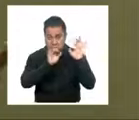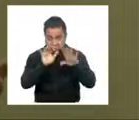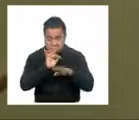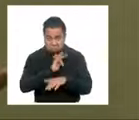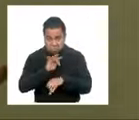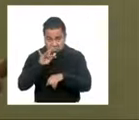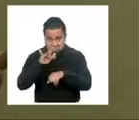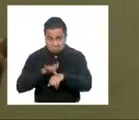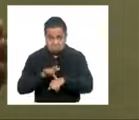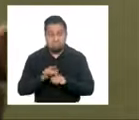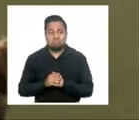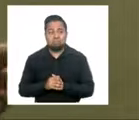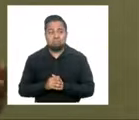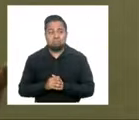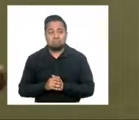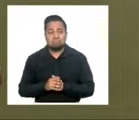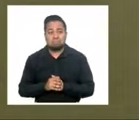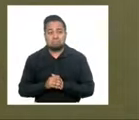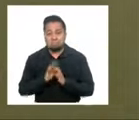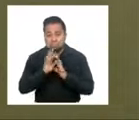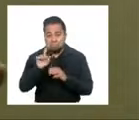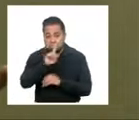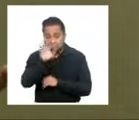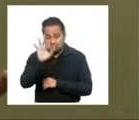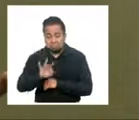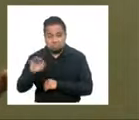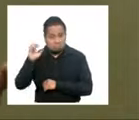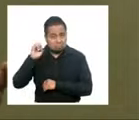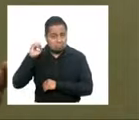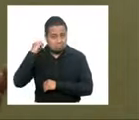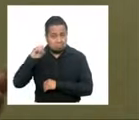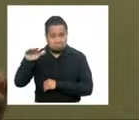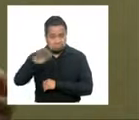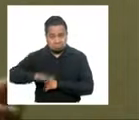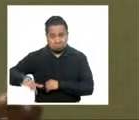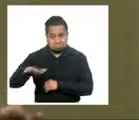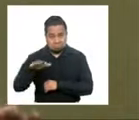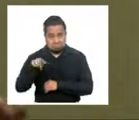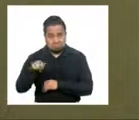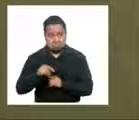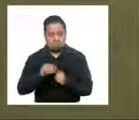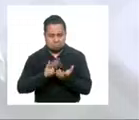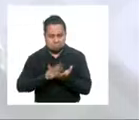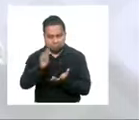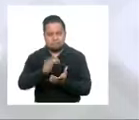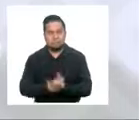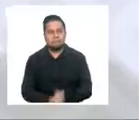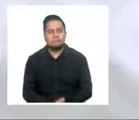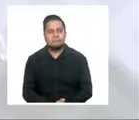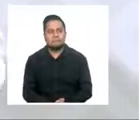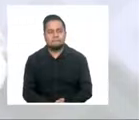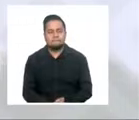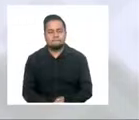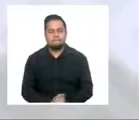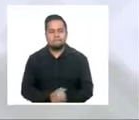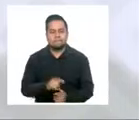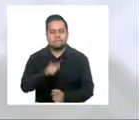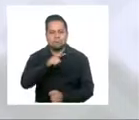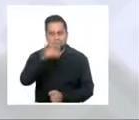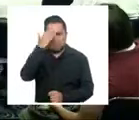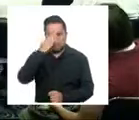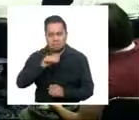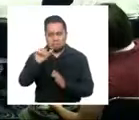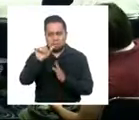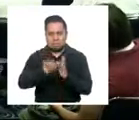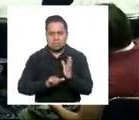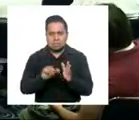si ya pueden, si ya está al 100% Oaxaca en ese aspecto. Muchas gracias. Como ustedes saben, en el mes de